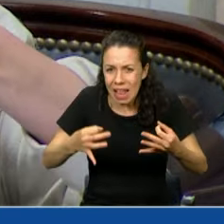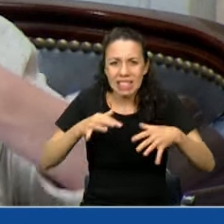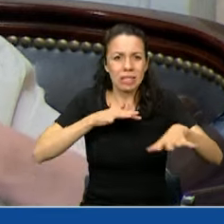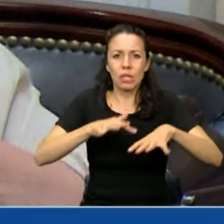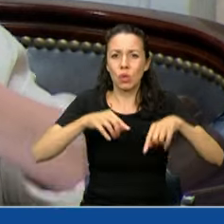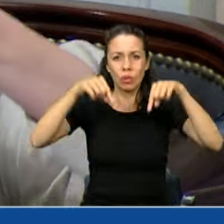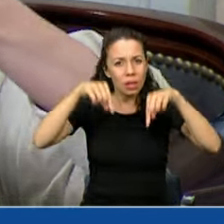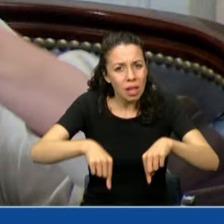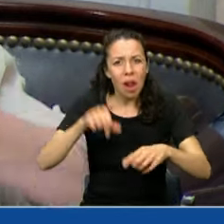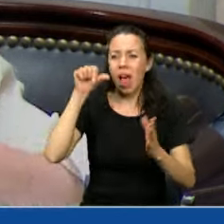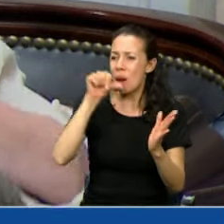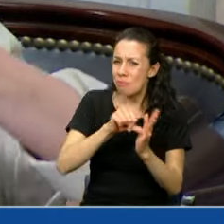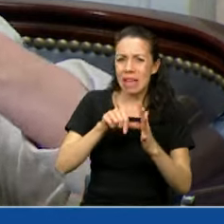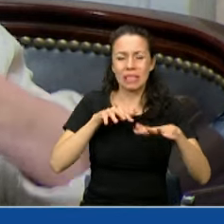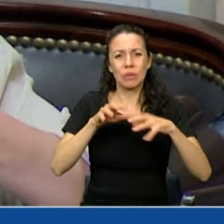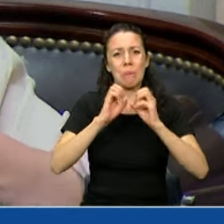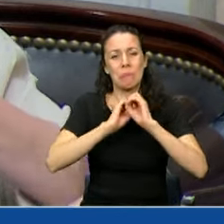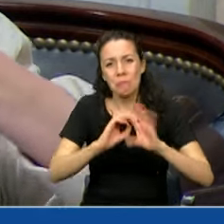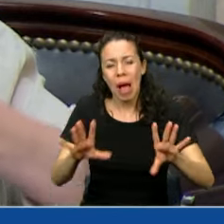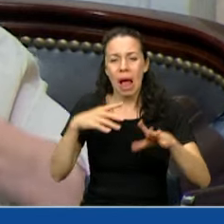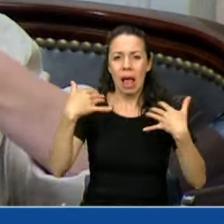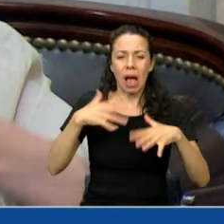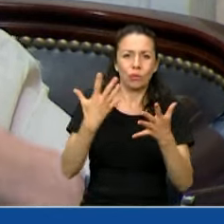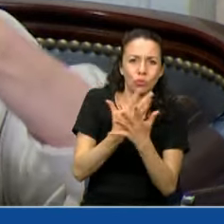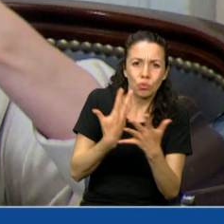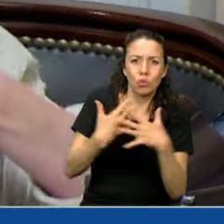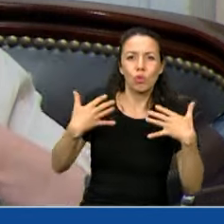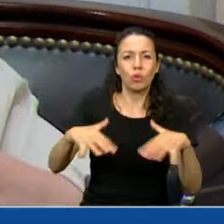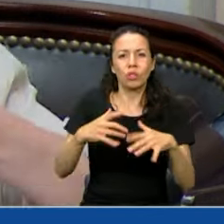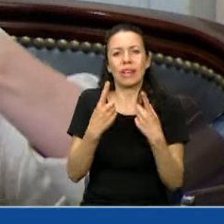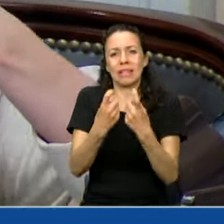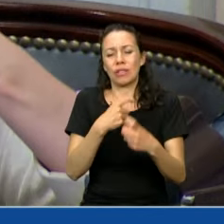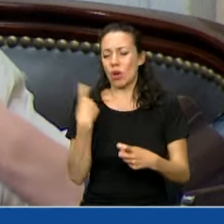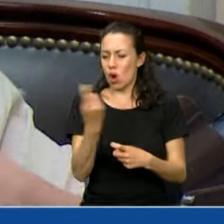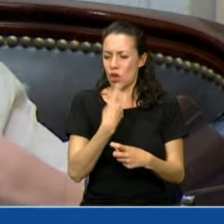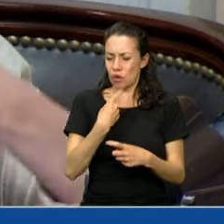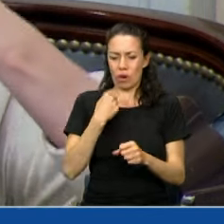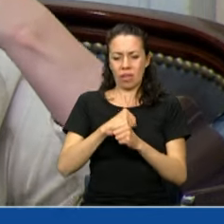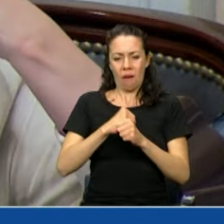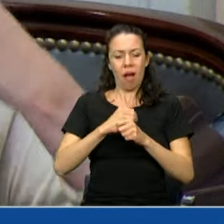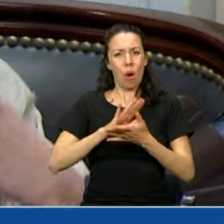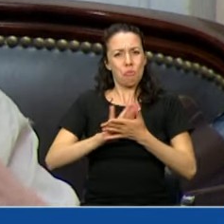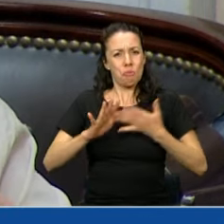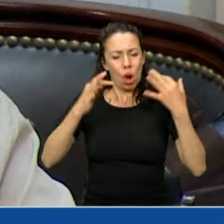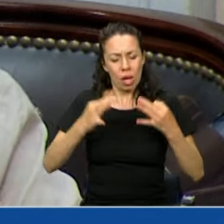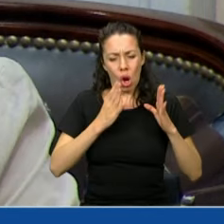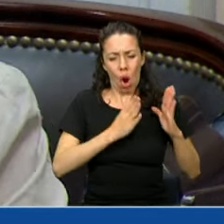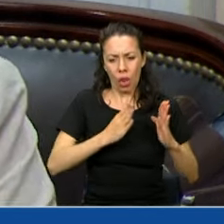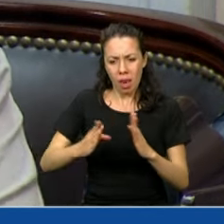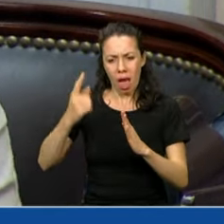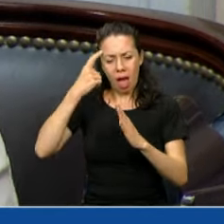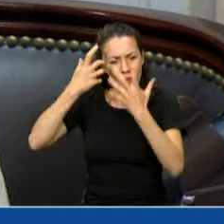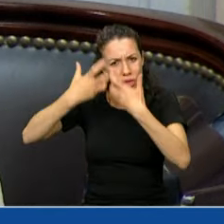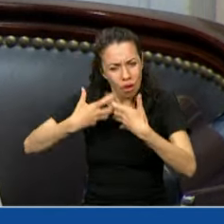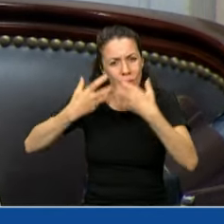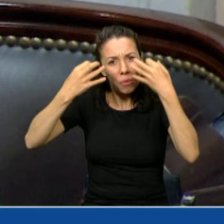está mal que está adolorido que necesita que nosotros seamos prolijos que seamos ordenados que seamos racionales y que